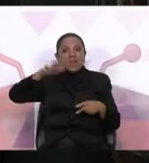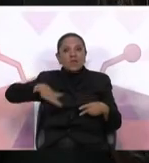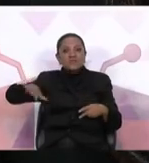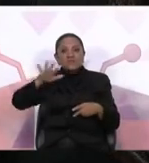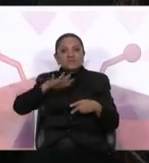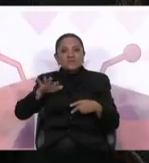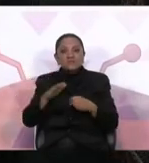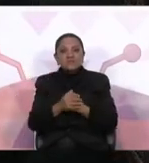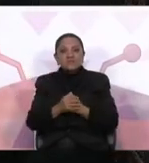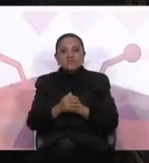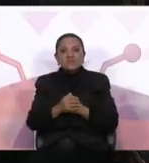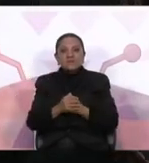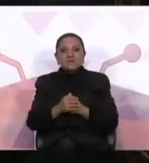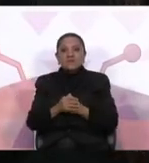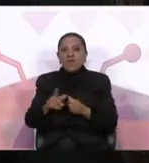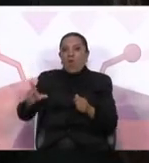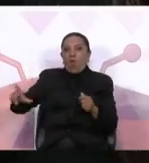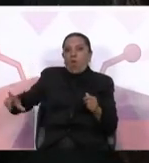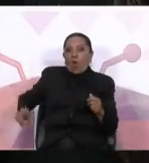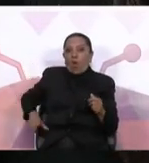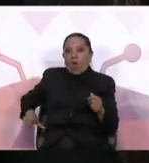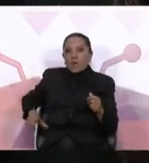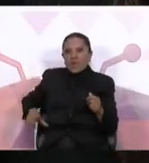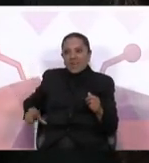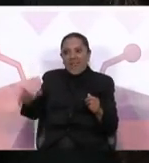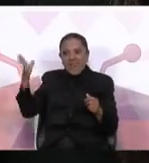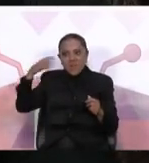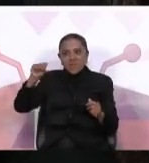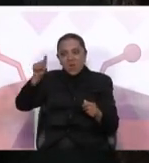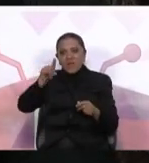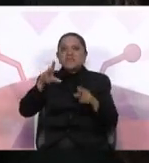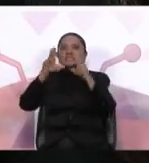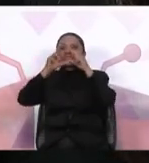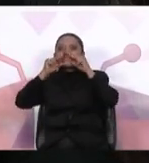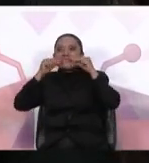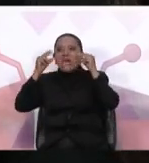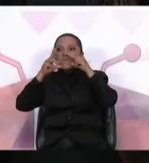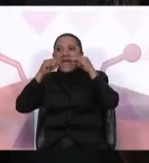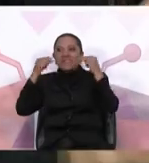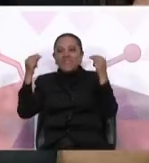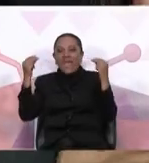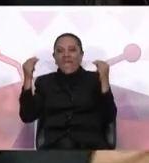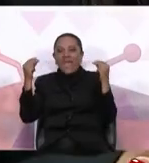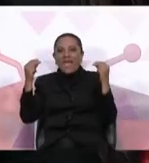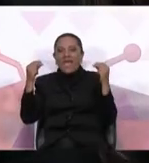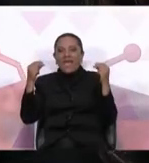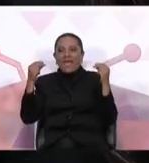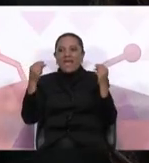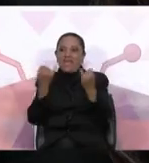gobernar morelos emiliano zapata salazar el caudillo